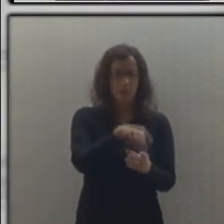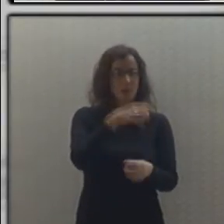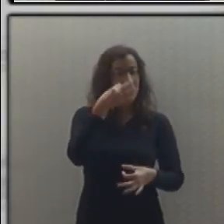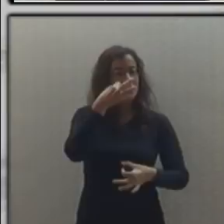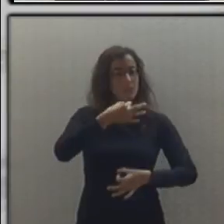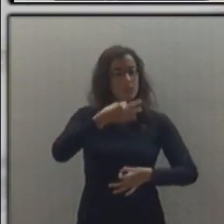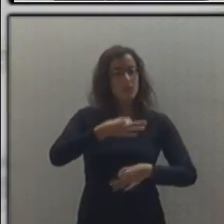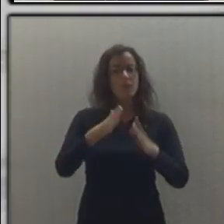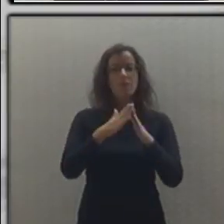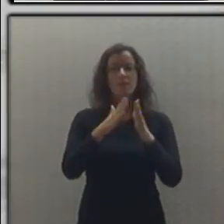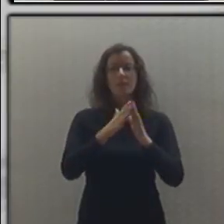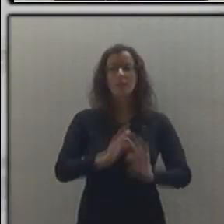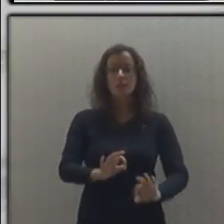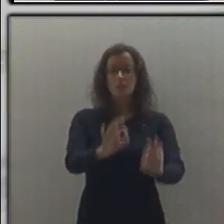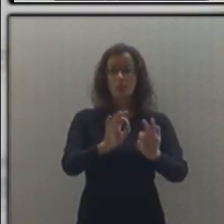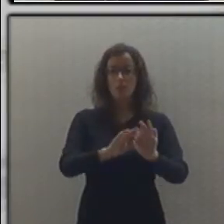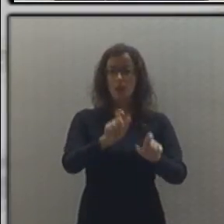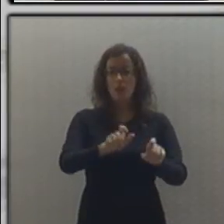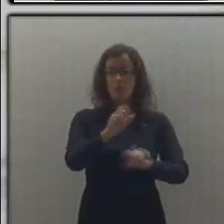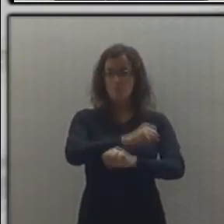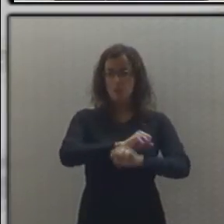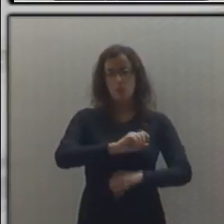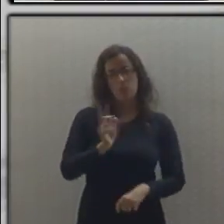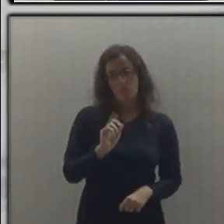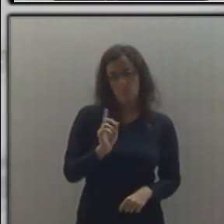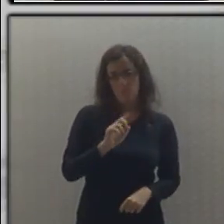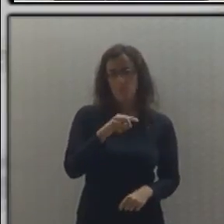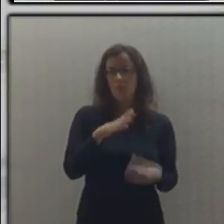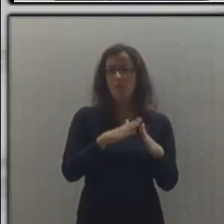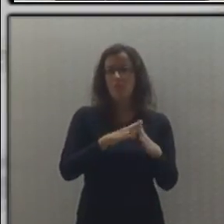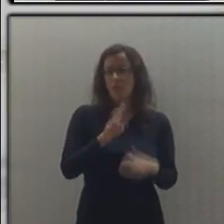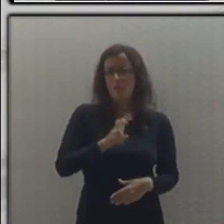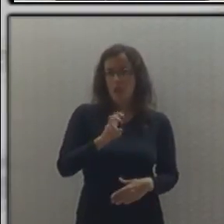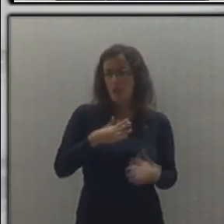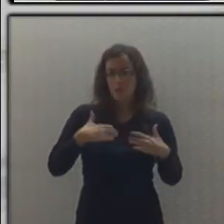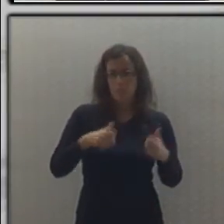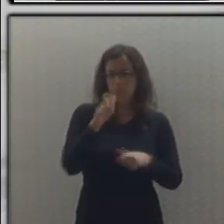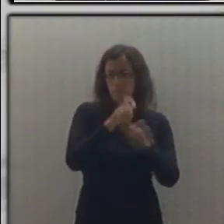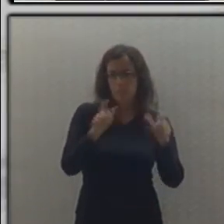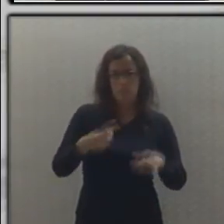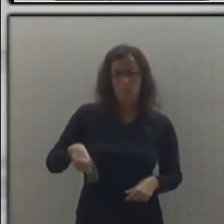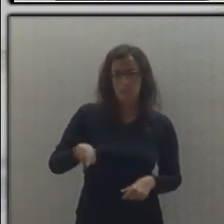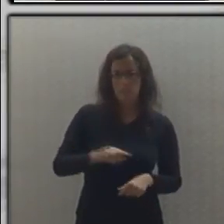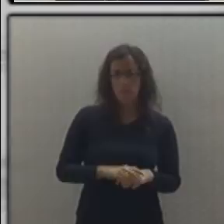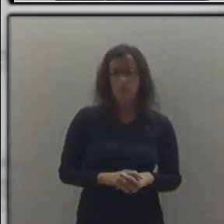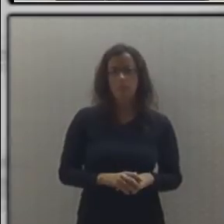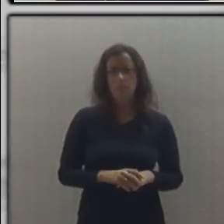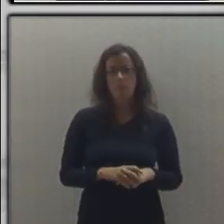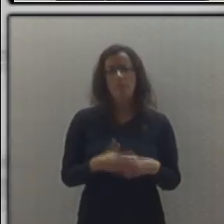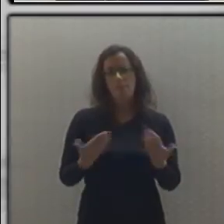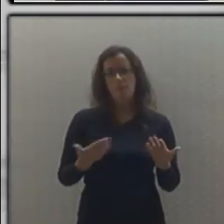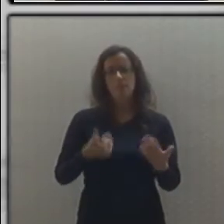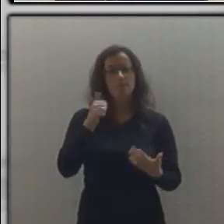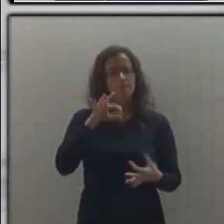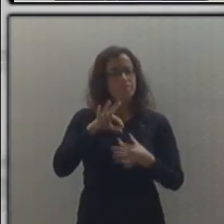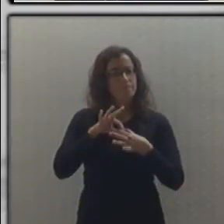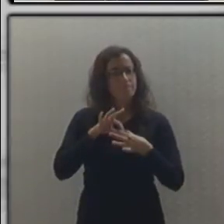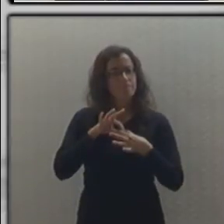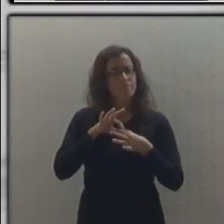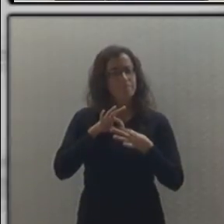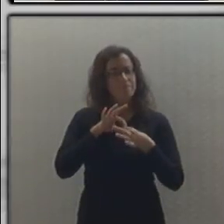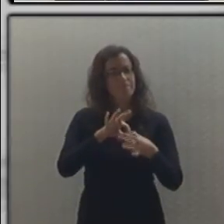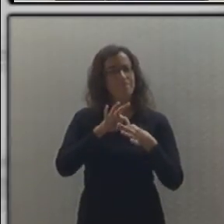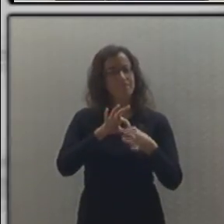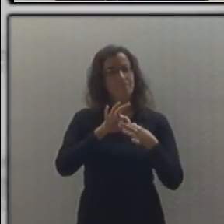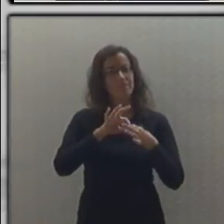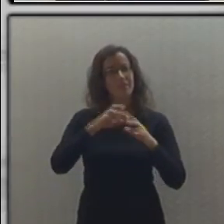vivienda específica para personas mayores. Estas viviendas pueden servir a cualquier tipo de persona. Están, digamos, relacionadas con el